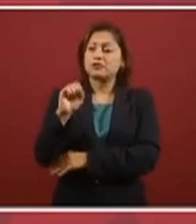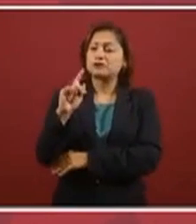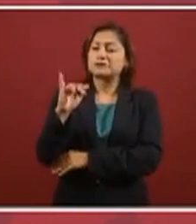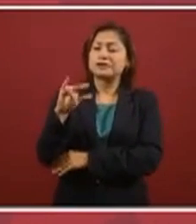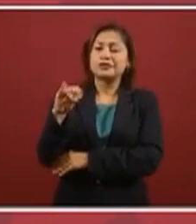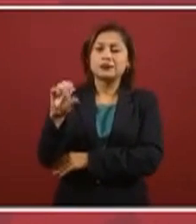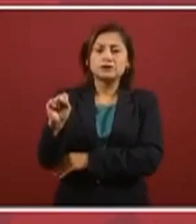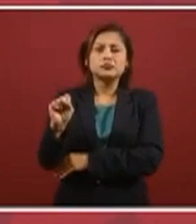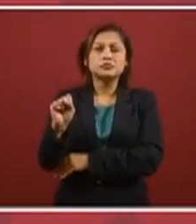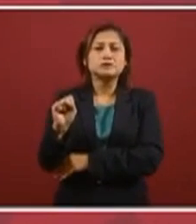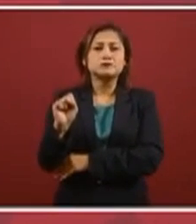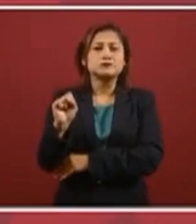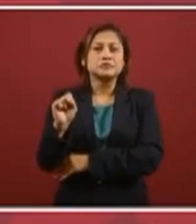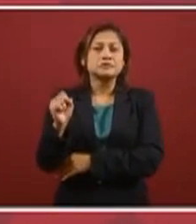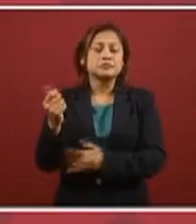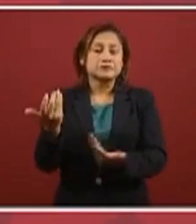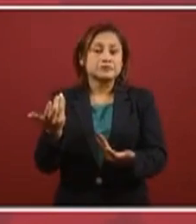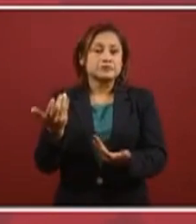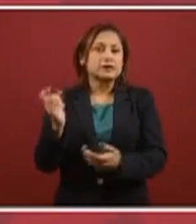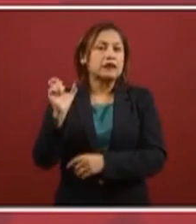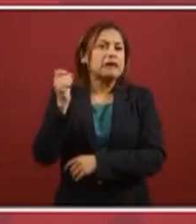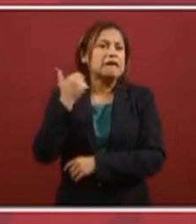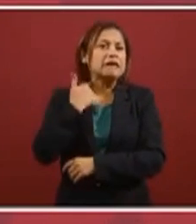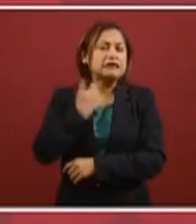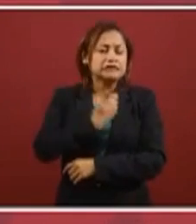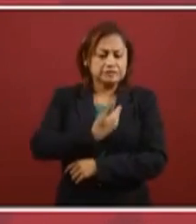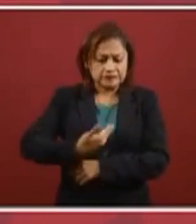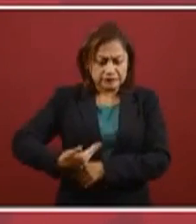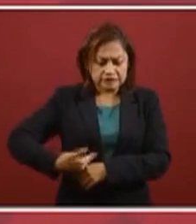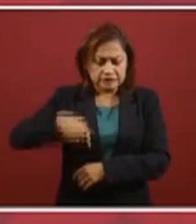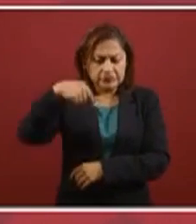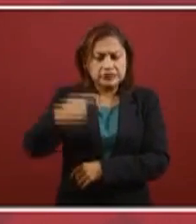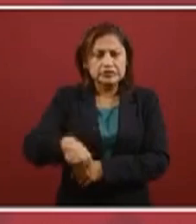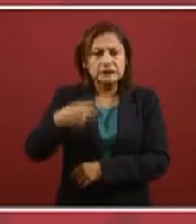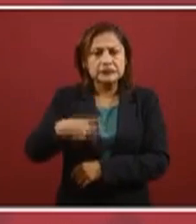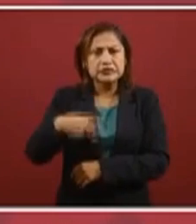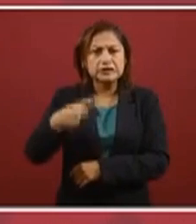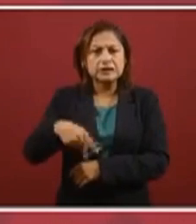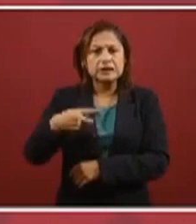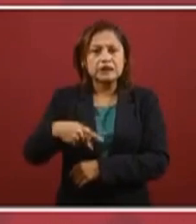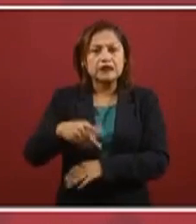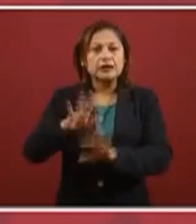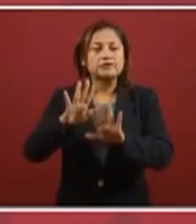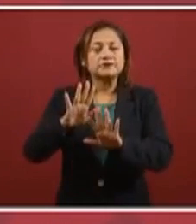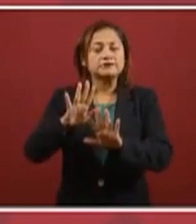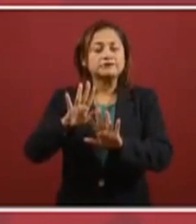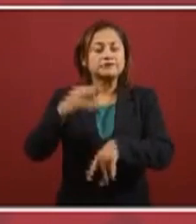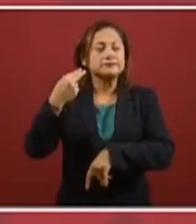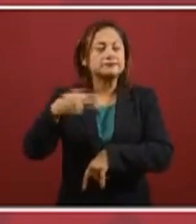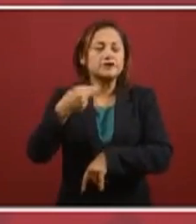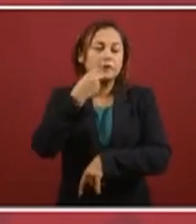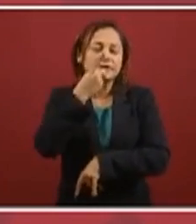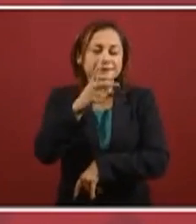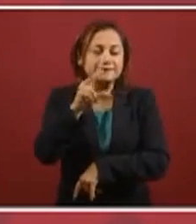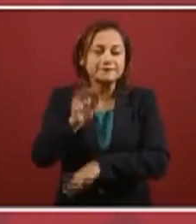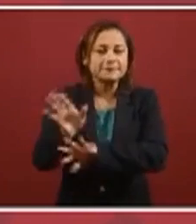En ese entonces era presidente, bueno, ya no voy a decir quién.